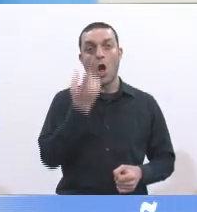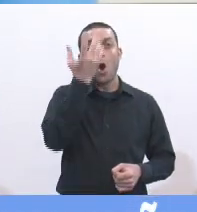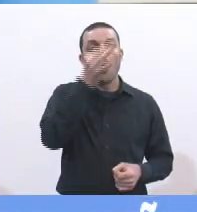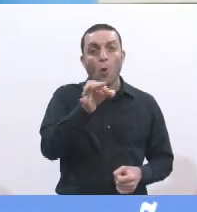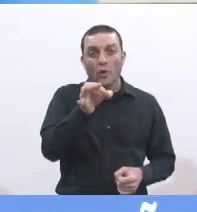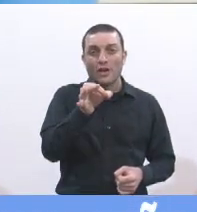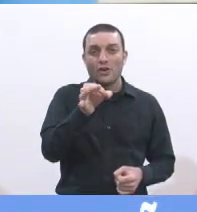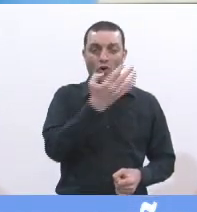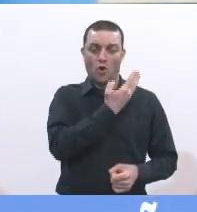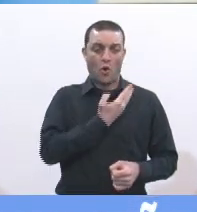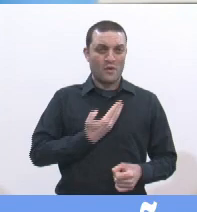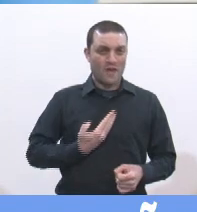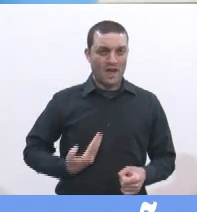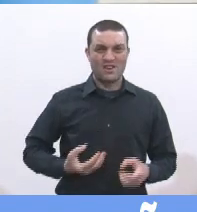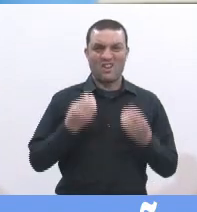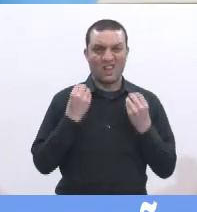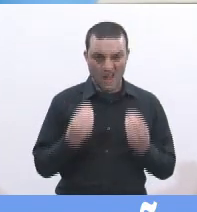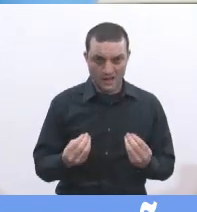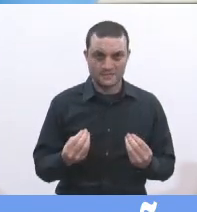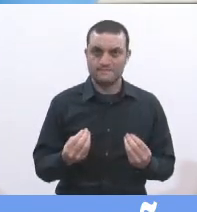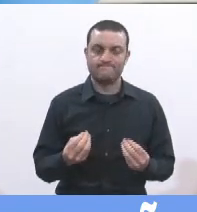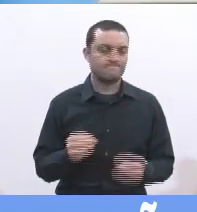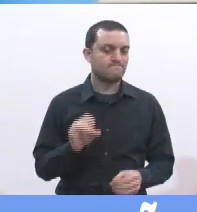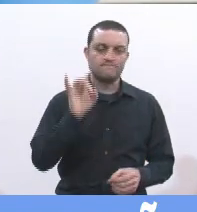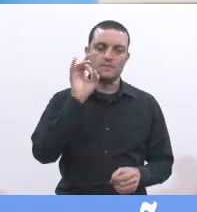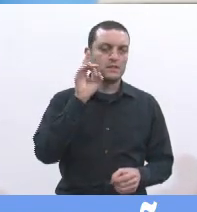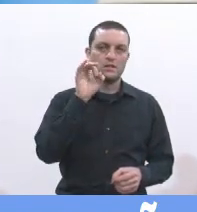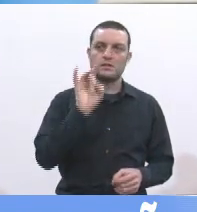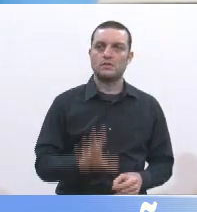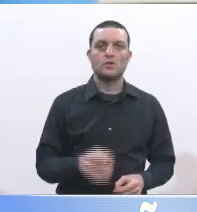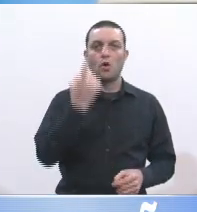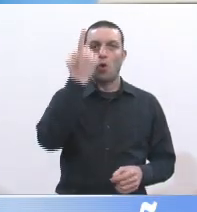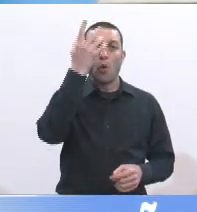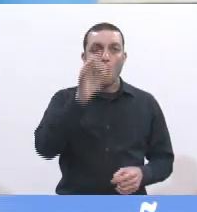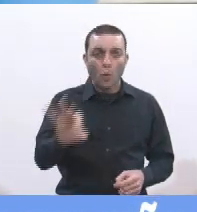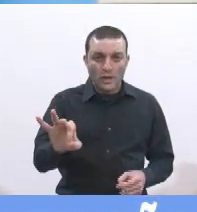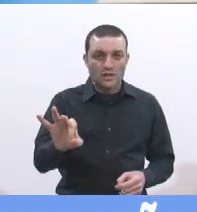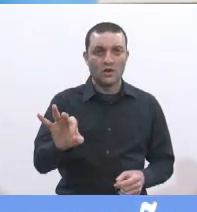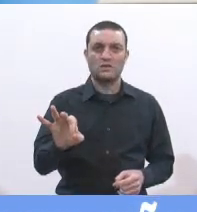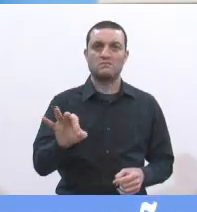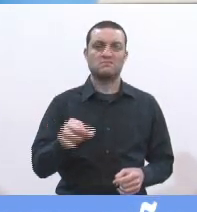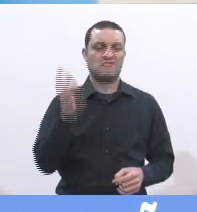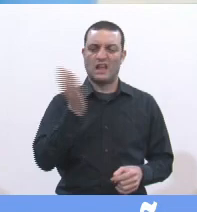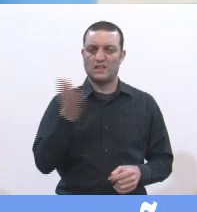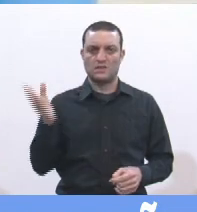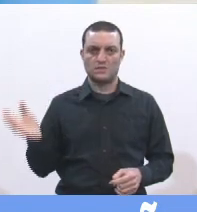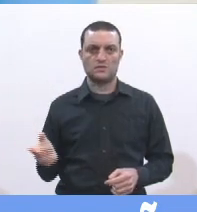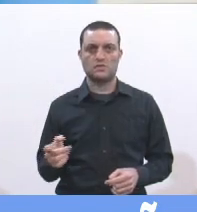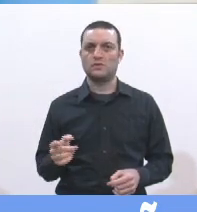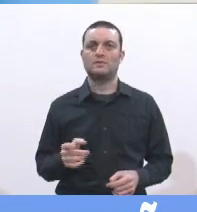distrito que no le es afín políticamente. En el medio de la pandemia, la única jurisdicción a la que le sacan dinero es a la ciudad de Buenos